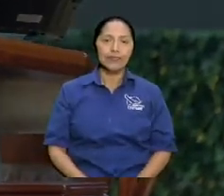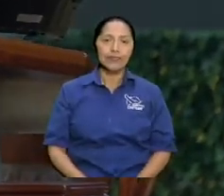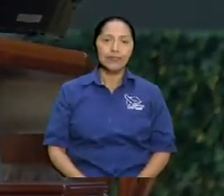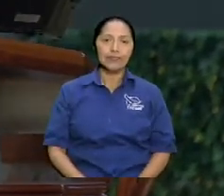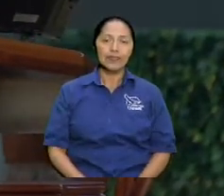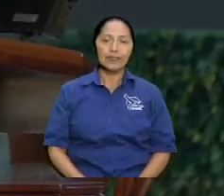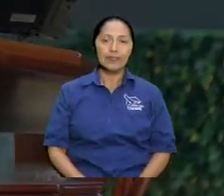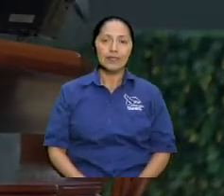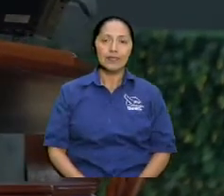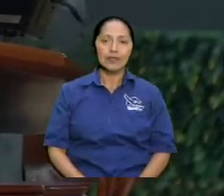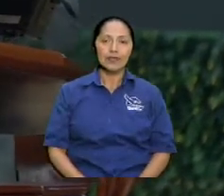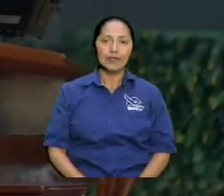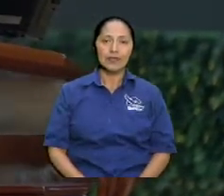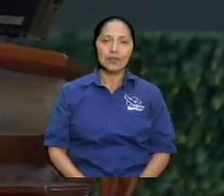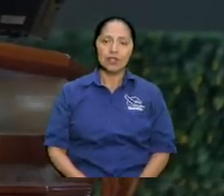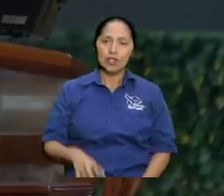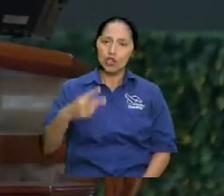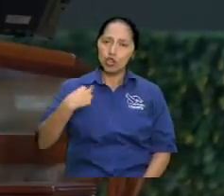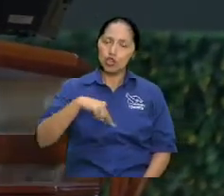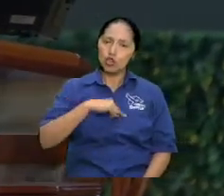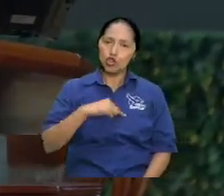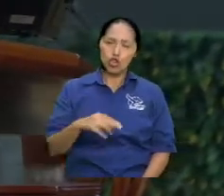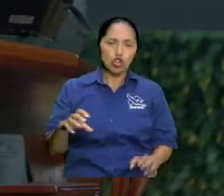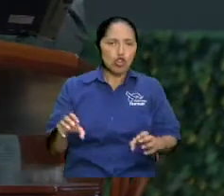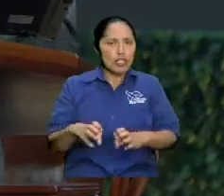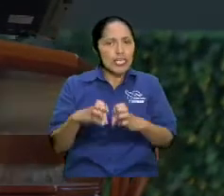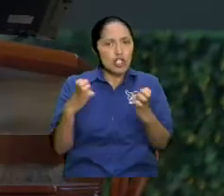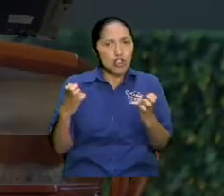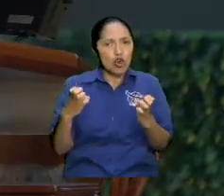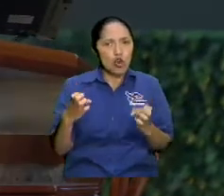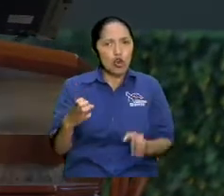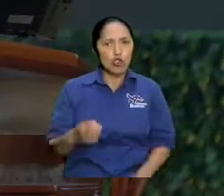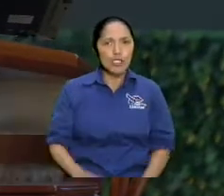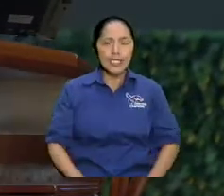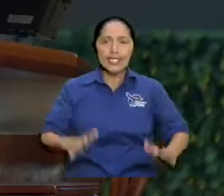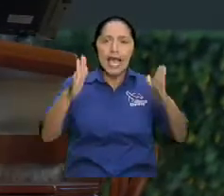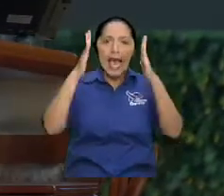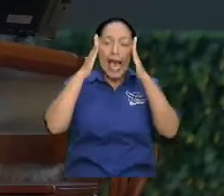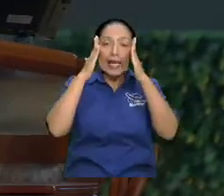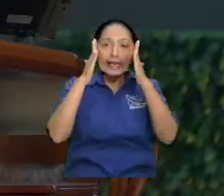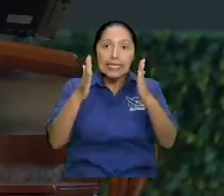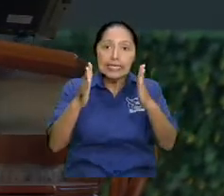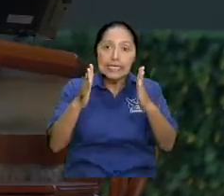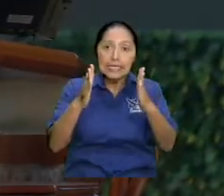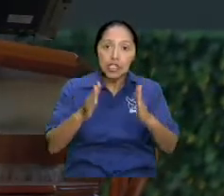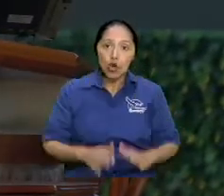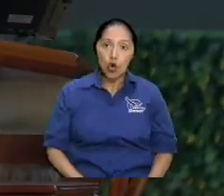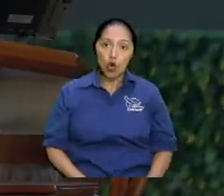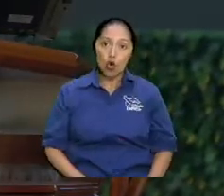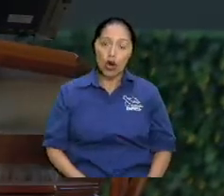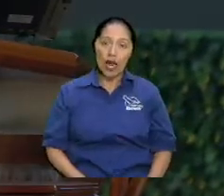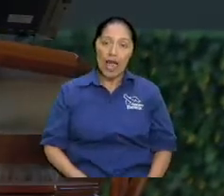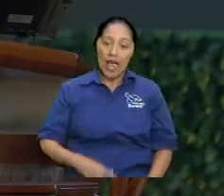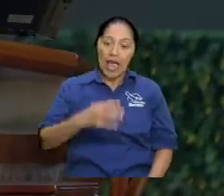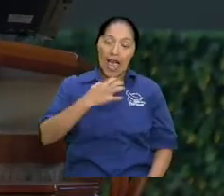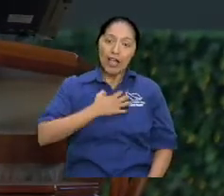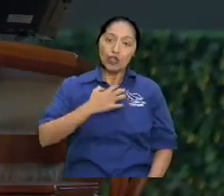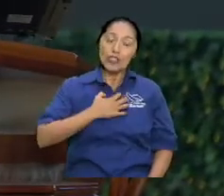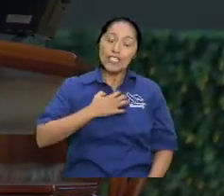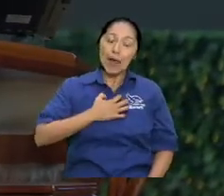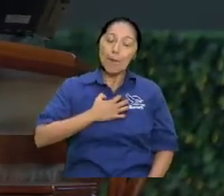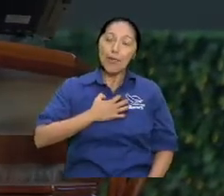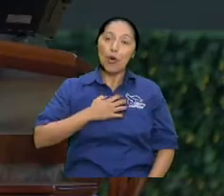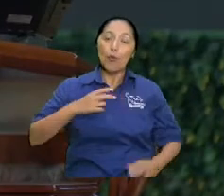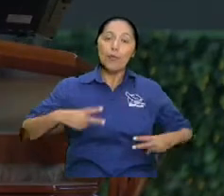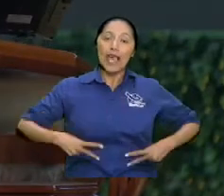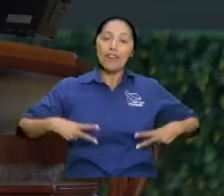corazón. Pero nosotros como cristianos entonces debemos de enfocarnos primero en nuestra lucha interna. Eso dijo el Señor a